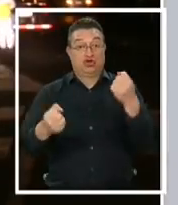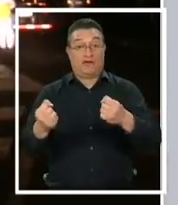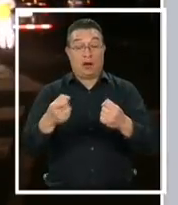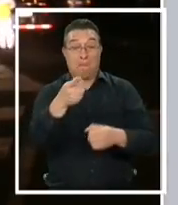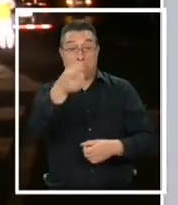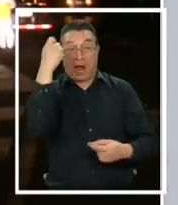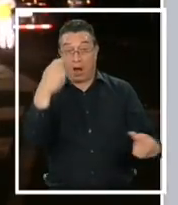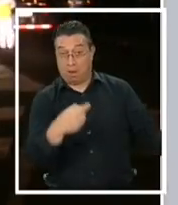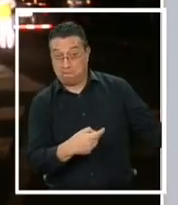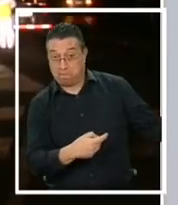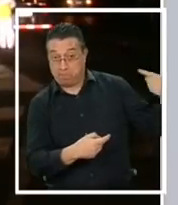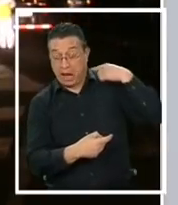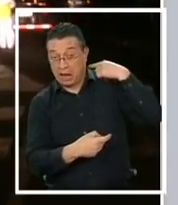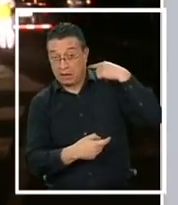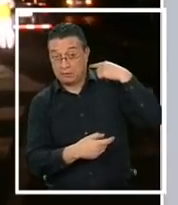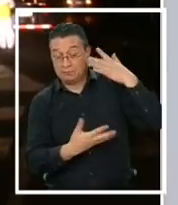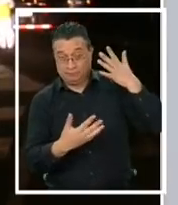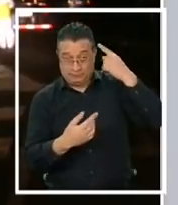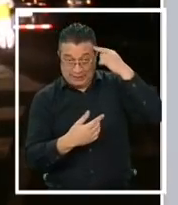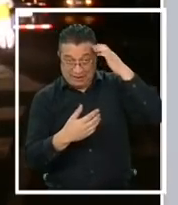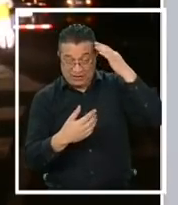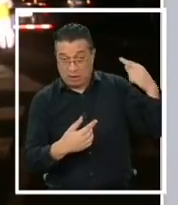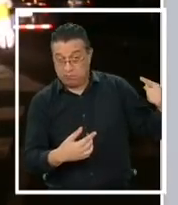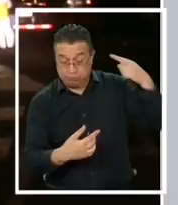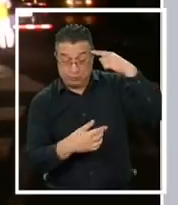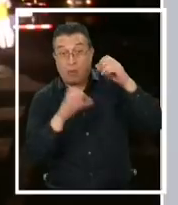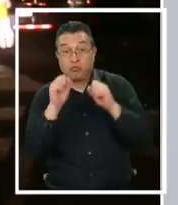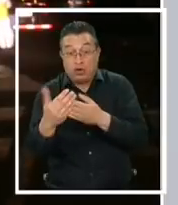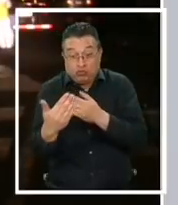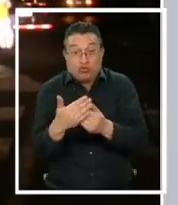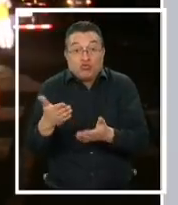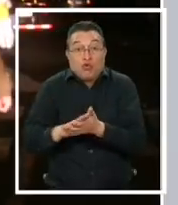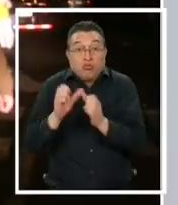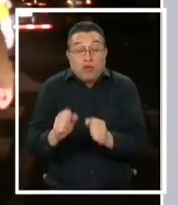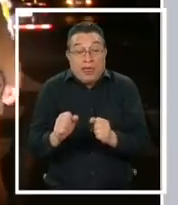de bala, está alojado en su cabeza, está en riesgo vital y